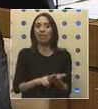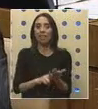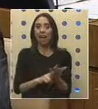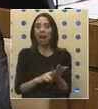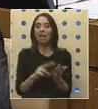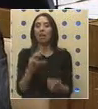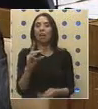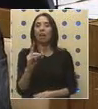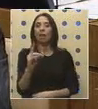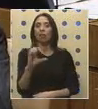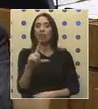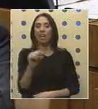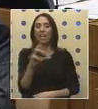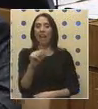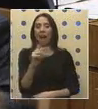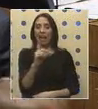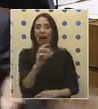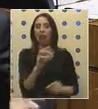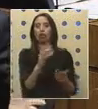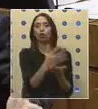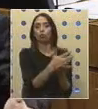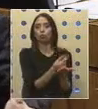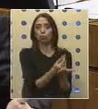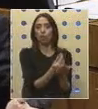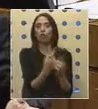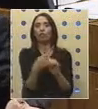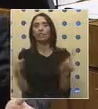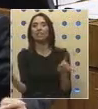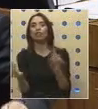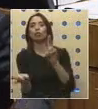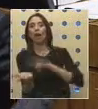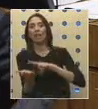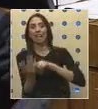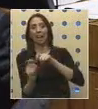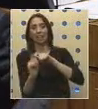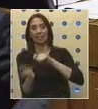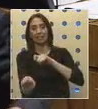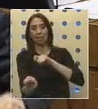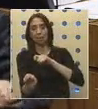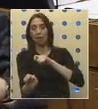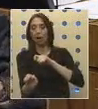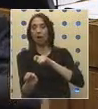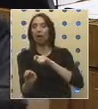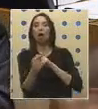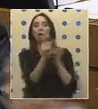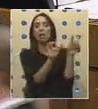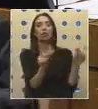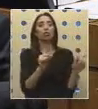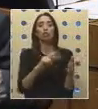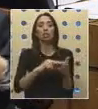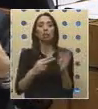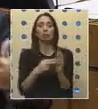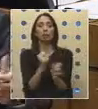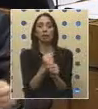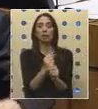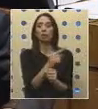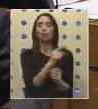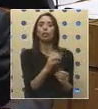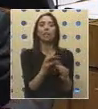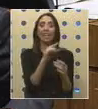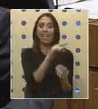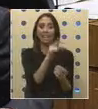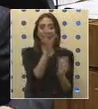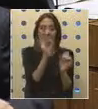declarado distinto del real, no tendría por qué hacer afectación de empleo, porque ellas, en teoría, ganan más que el